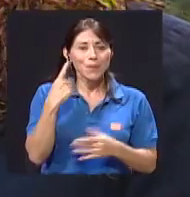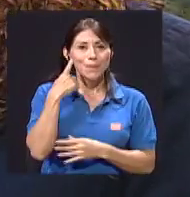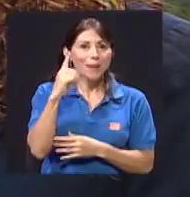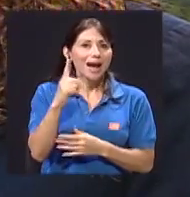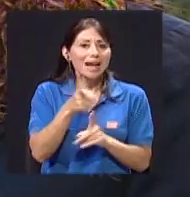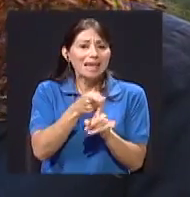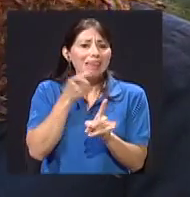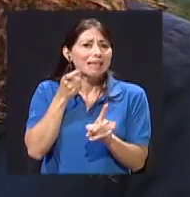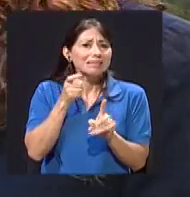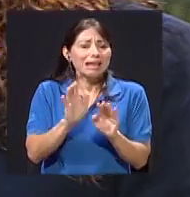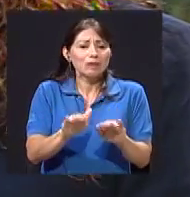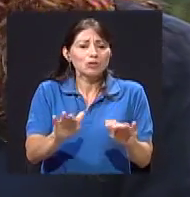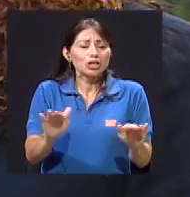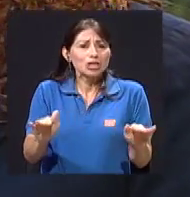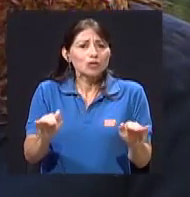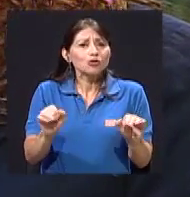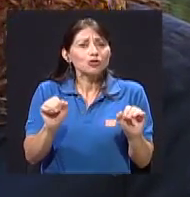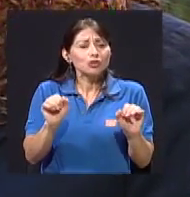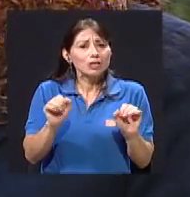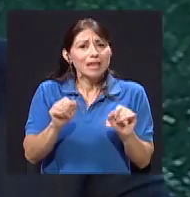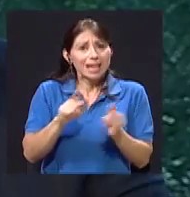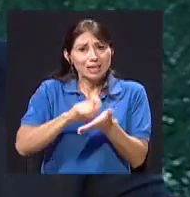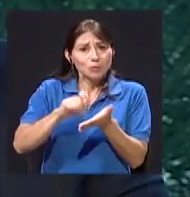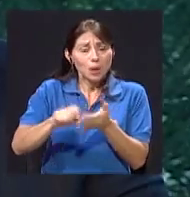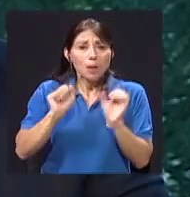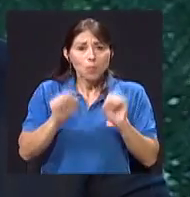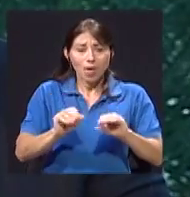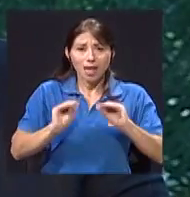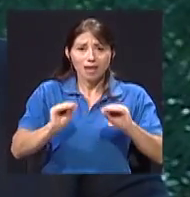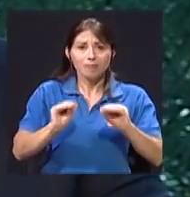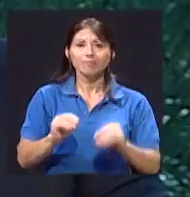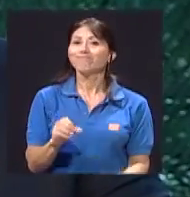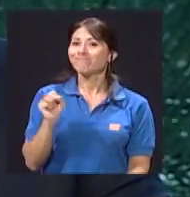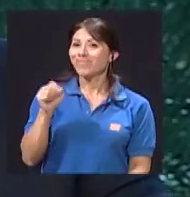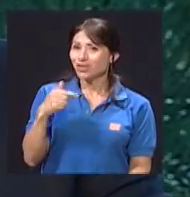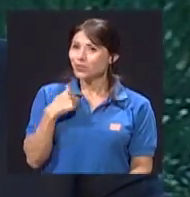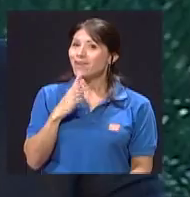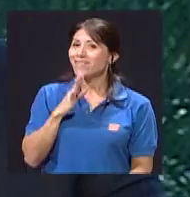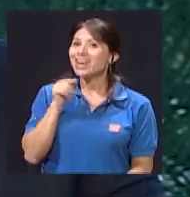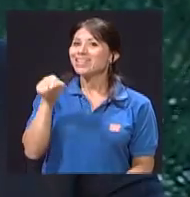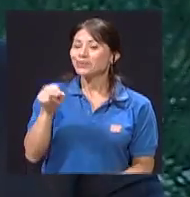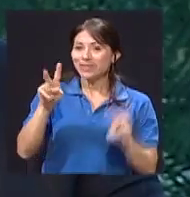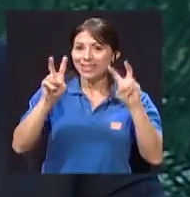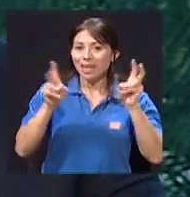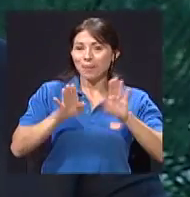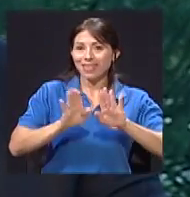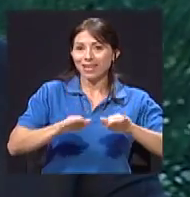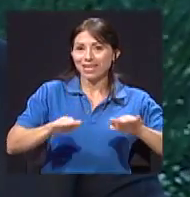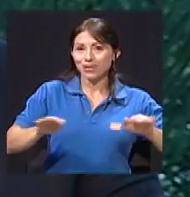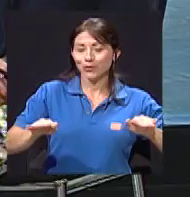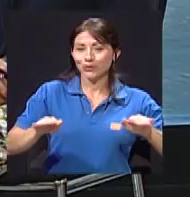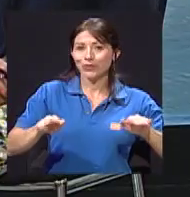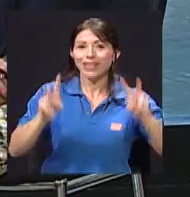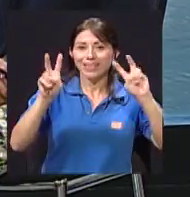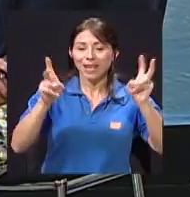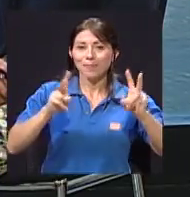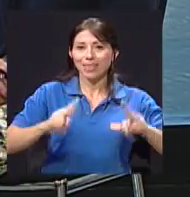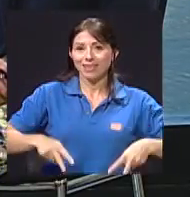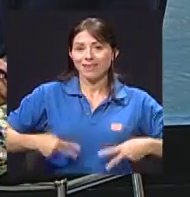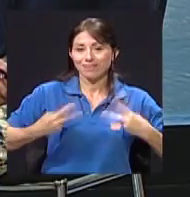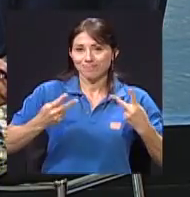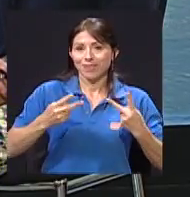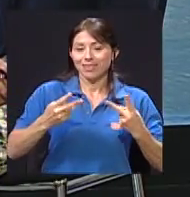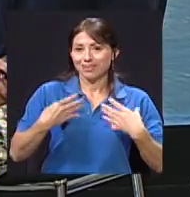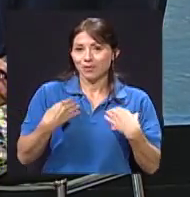sé, que para que desde la escuela se pudiera trabajar? Precisamente yo iba a hacer referencia al tema que tocaste, el tema de los niños y los estilos, sí, de